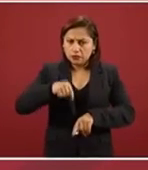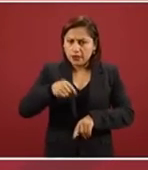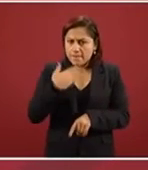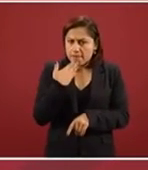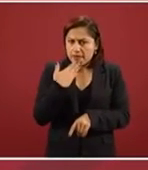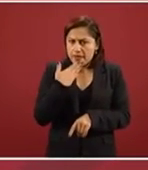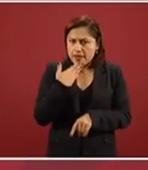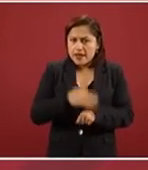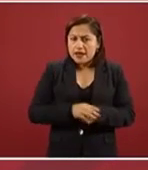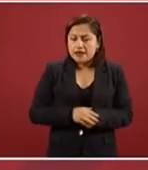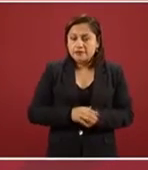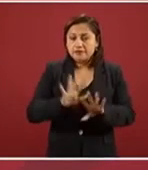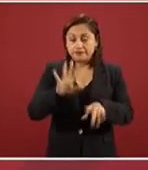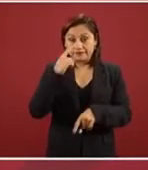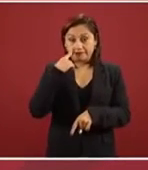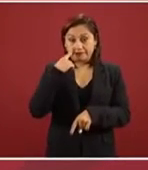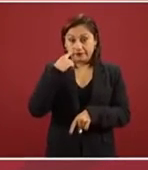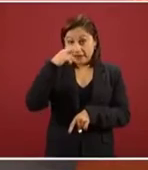de los países